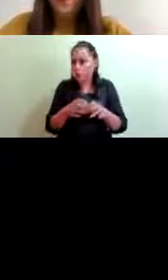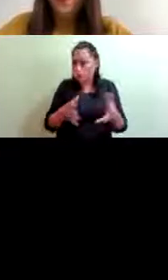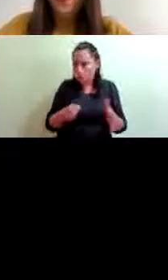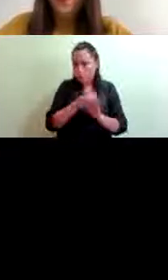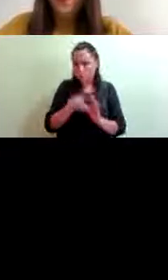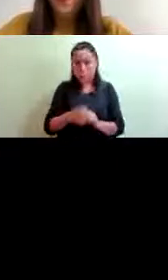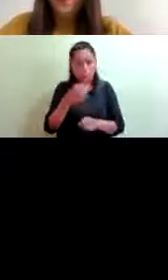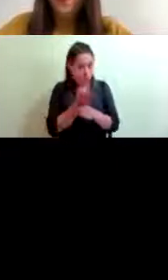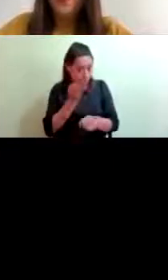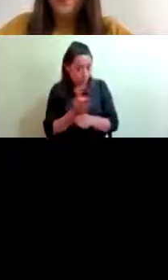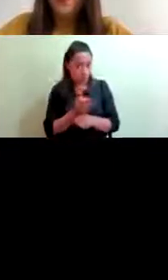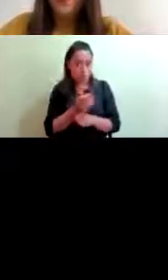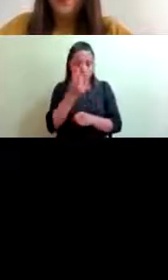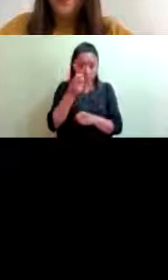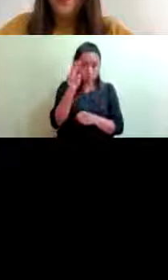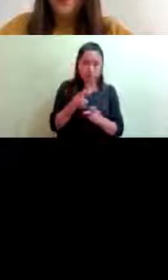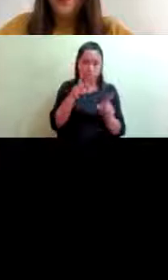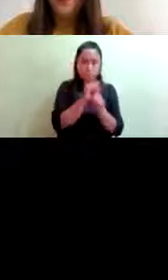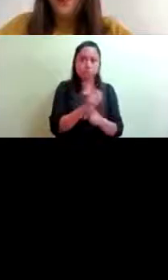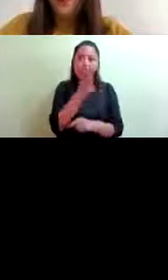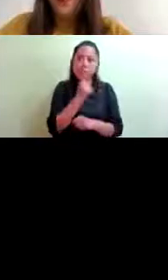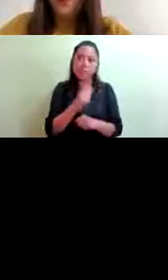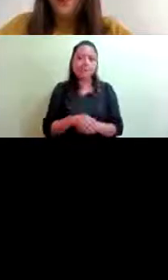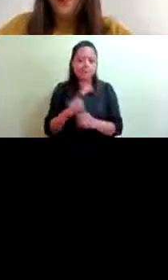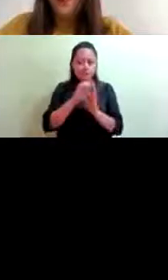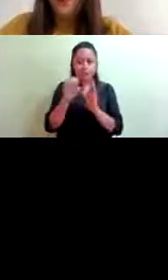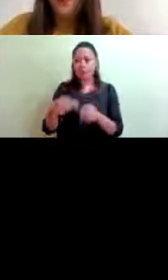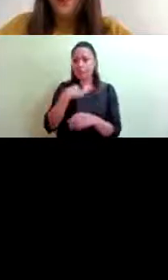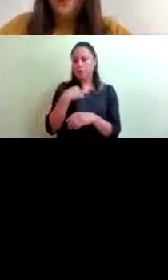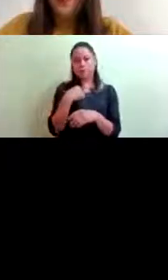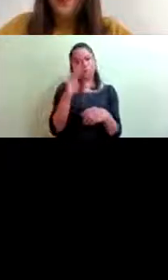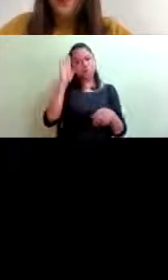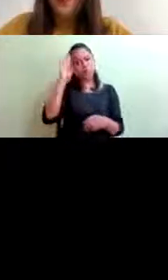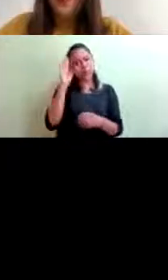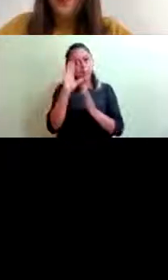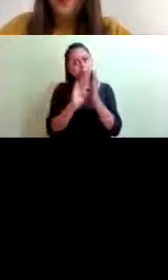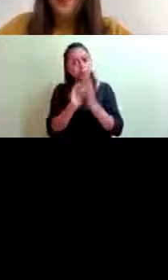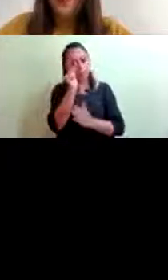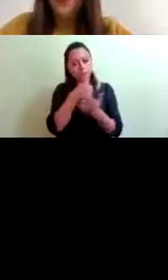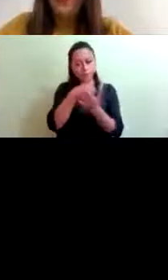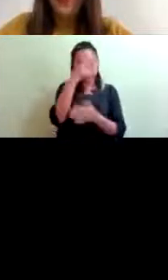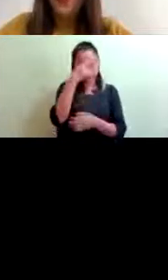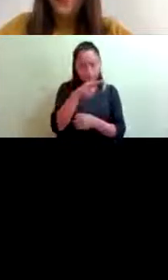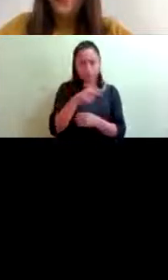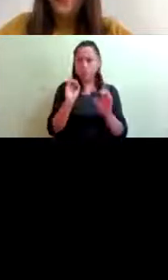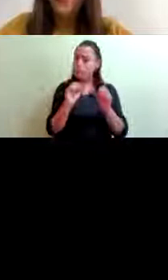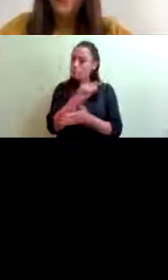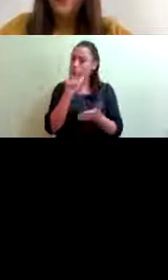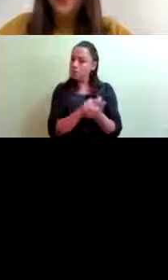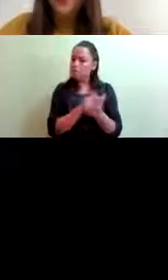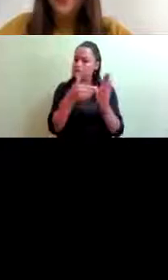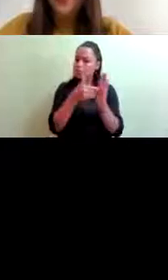una realidad alcanzable. A mí me llama mucho la atención que ni en la Constitución de la Ciudad de México ni en la ley hay